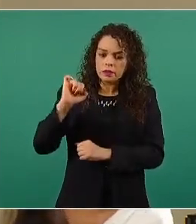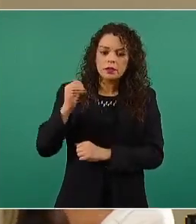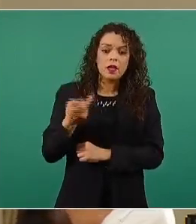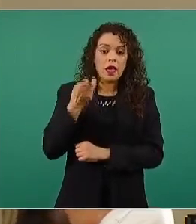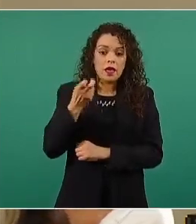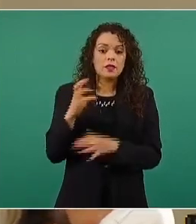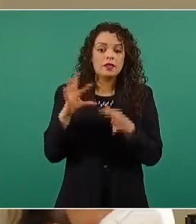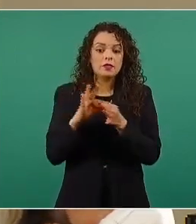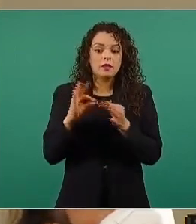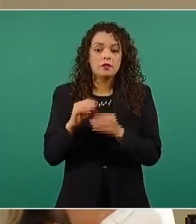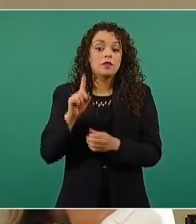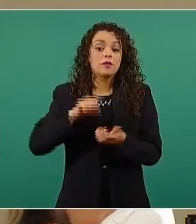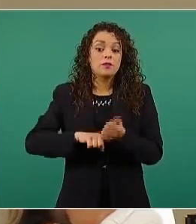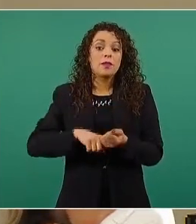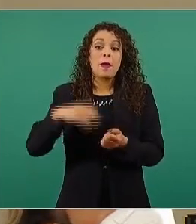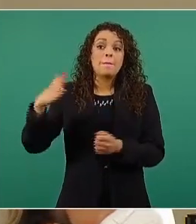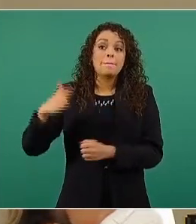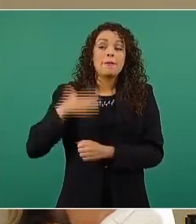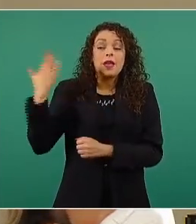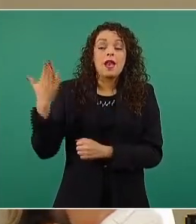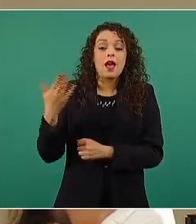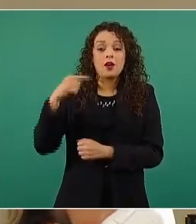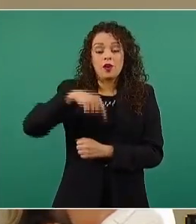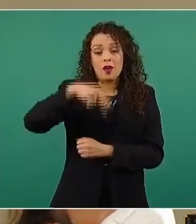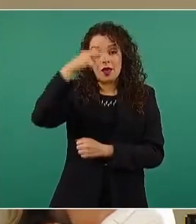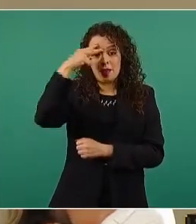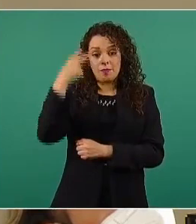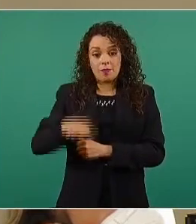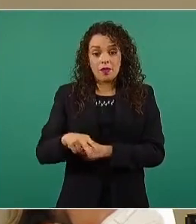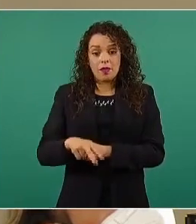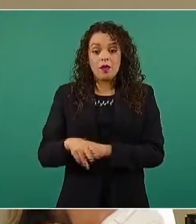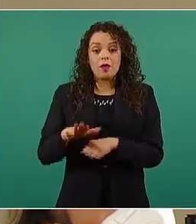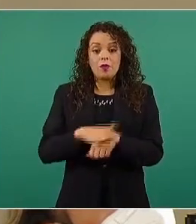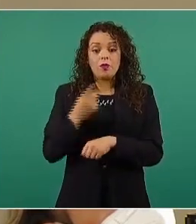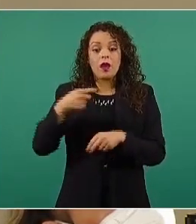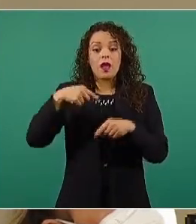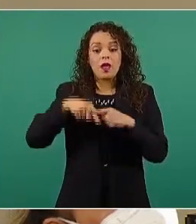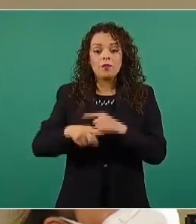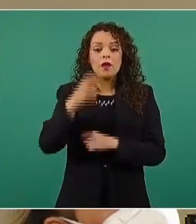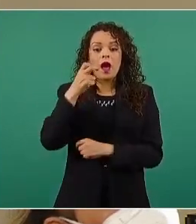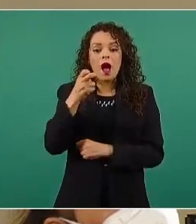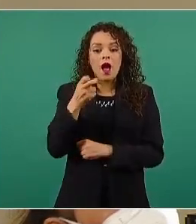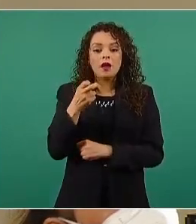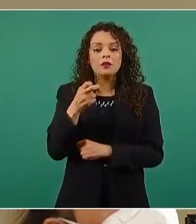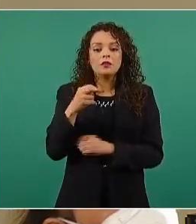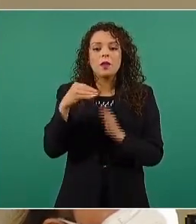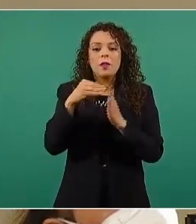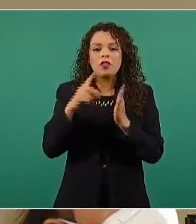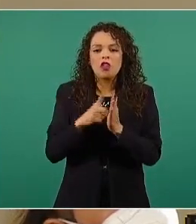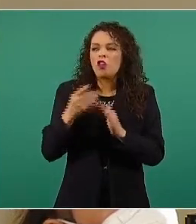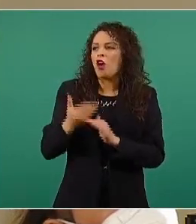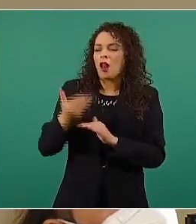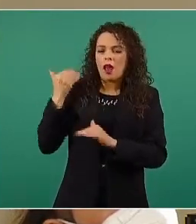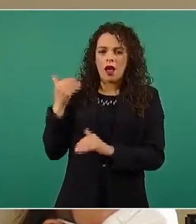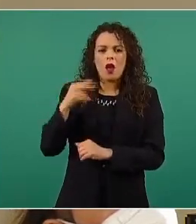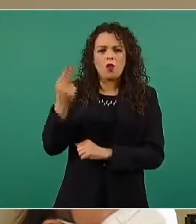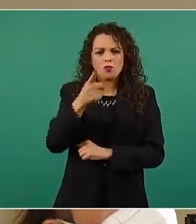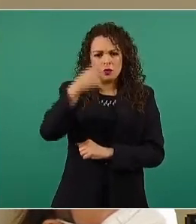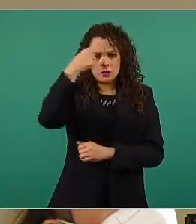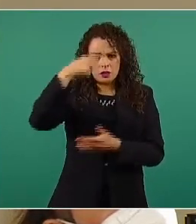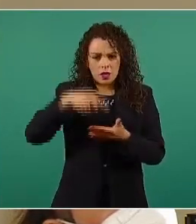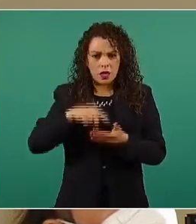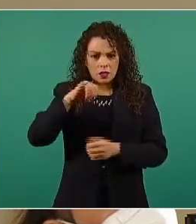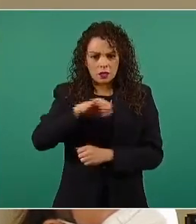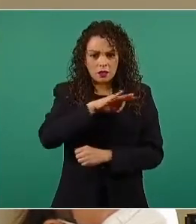esto del milagro económico mexicano a partir del modelo que se tenía en aquel momento. ¿Usted ¿Usted cree, señor presidente, que tengamos condiciones